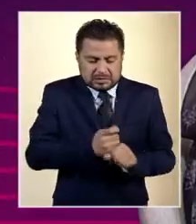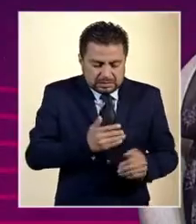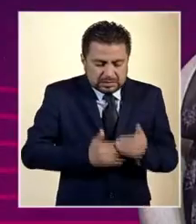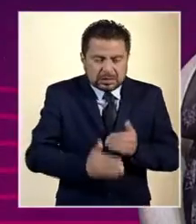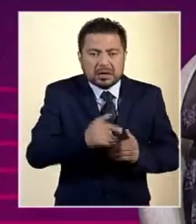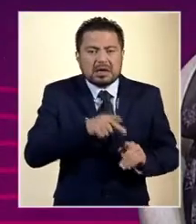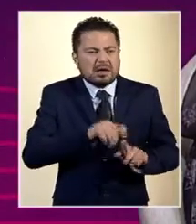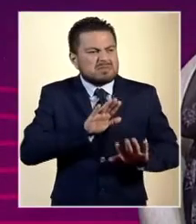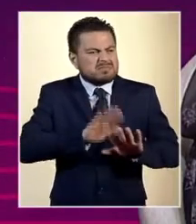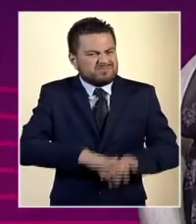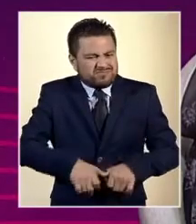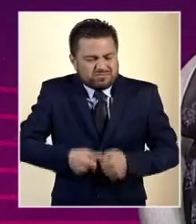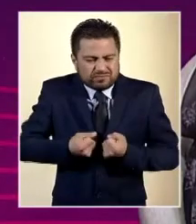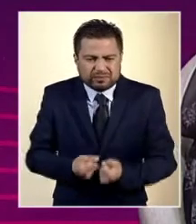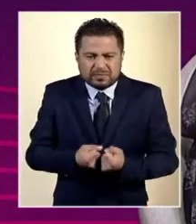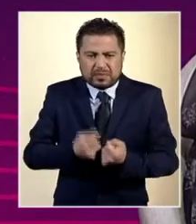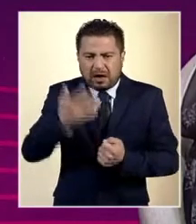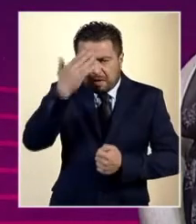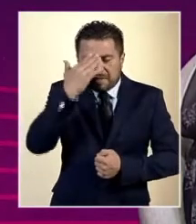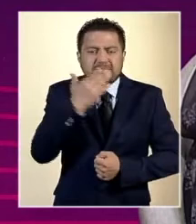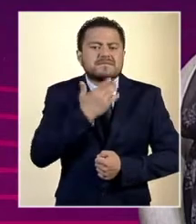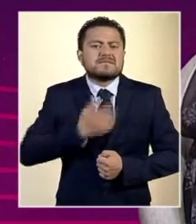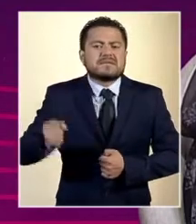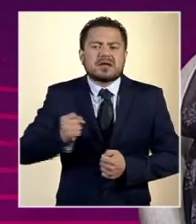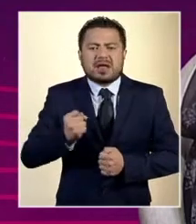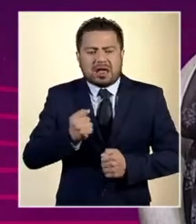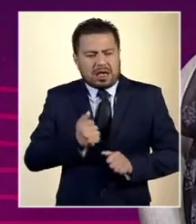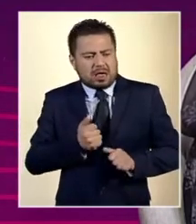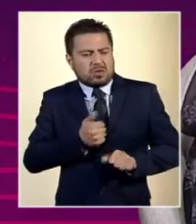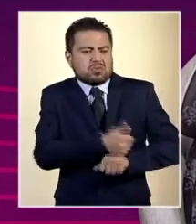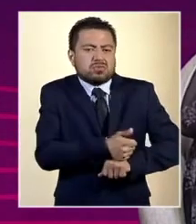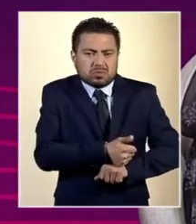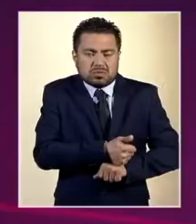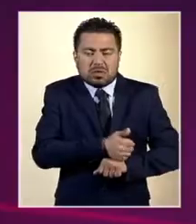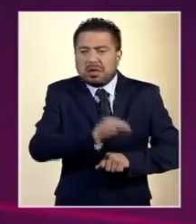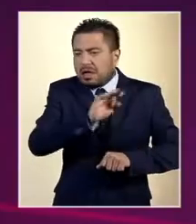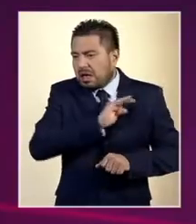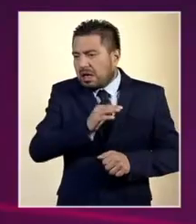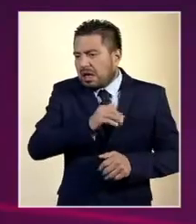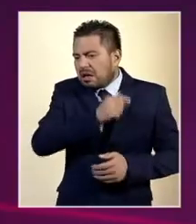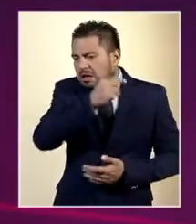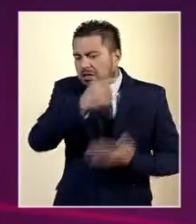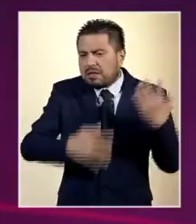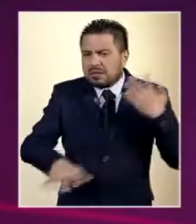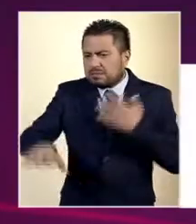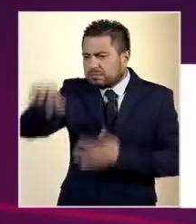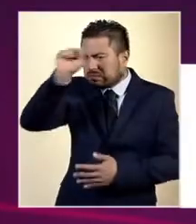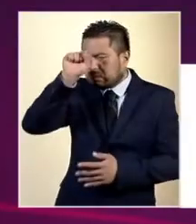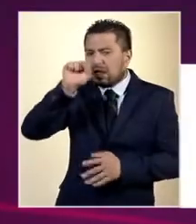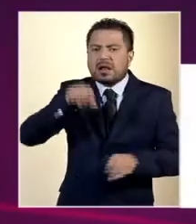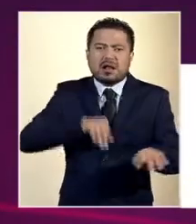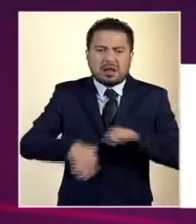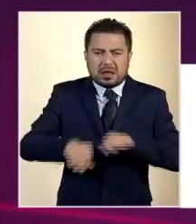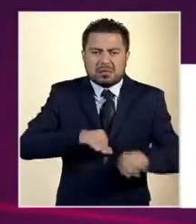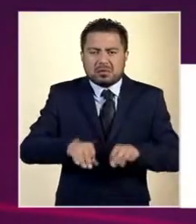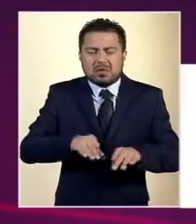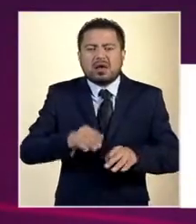años refuercen sus habilidades, su autonomía, y que tengan alternativas